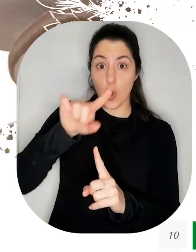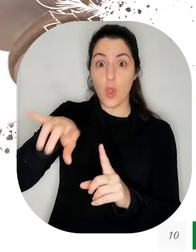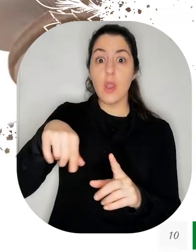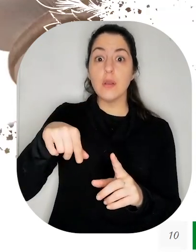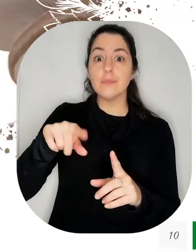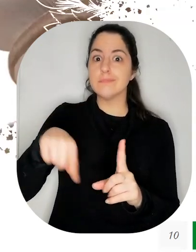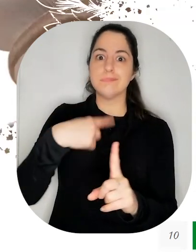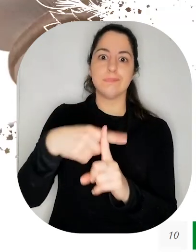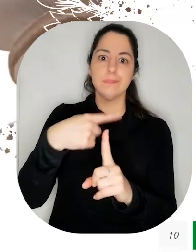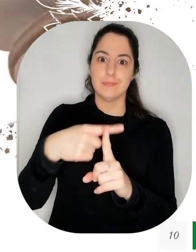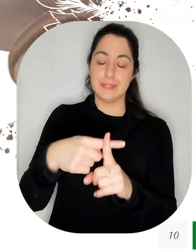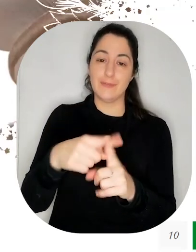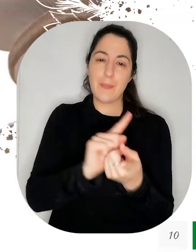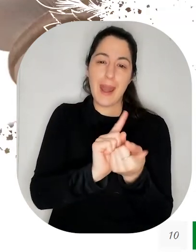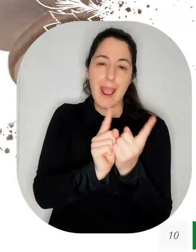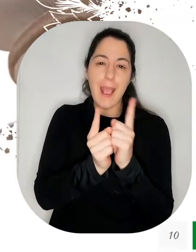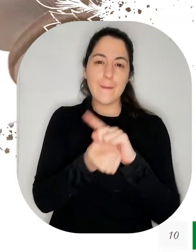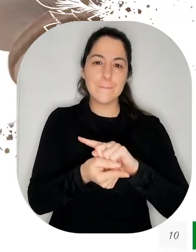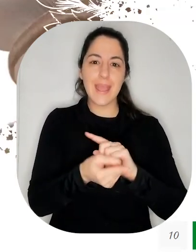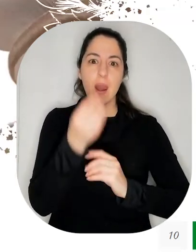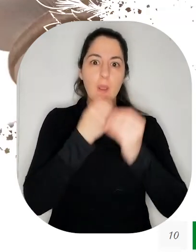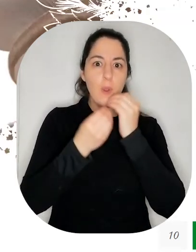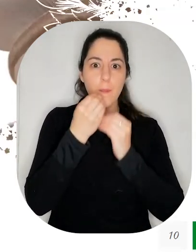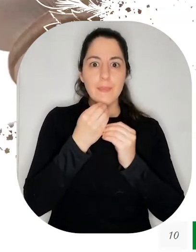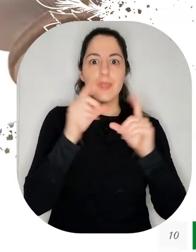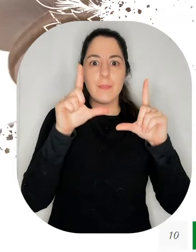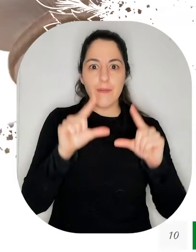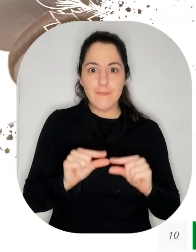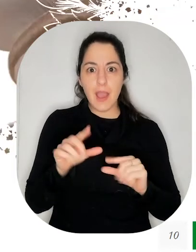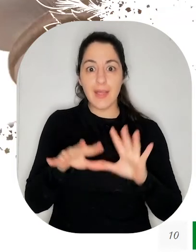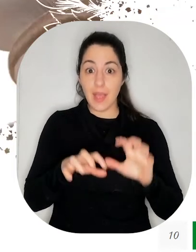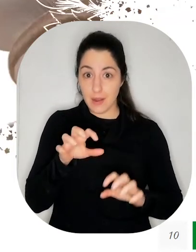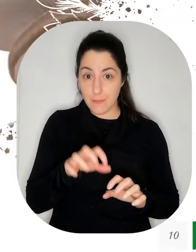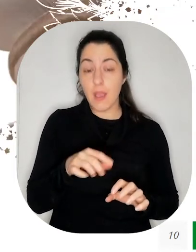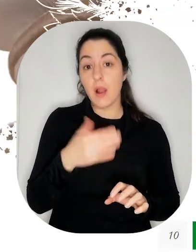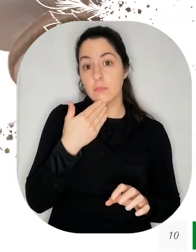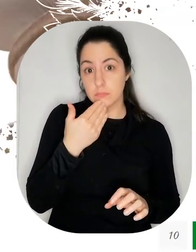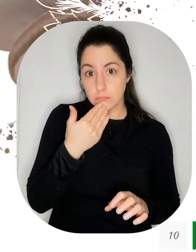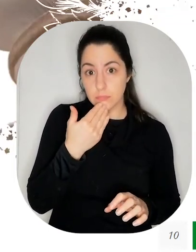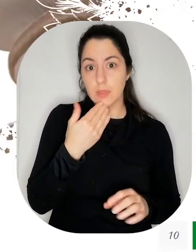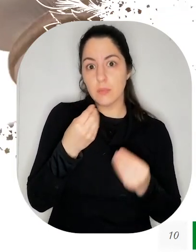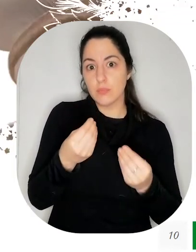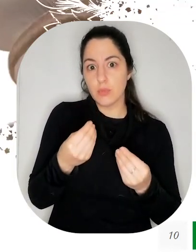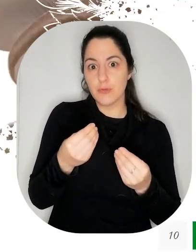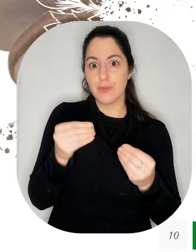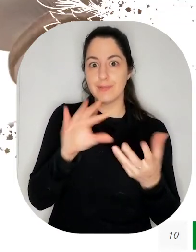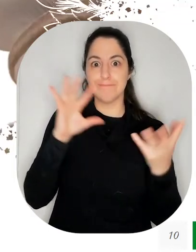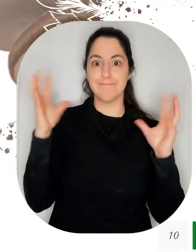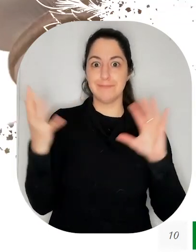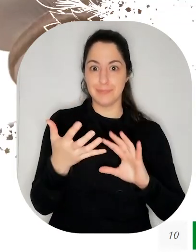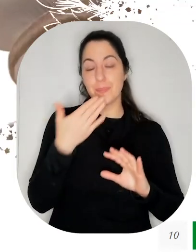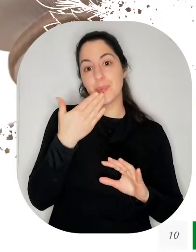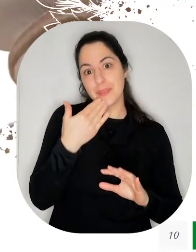esta transición que tenemos que hacer hacia dietas más bajas en proteínas animales, tanto para el